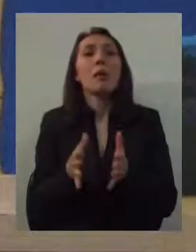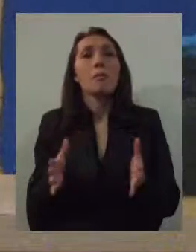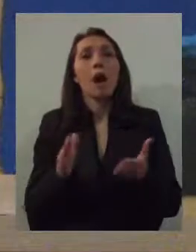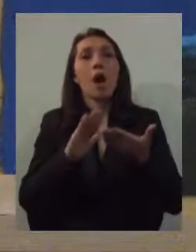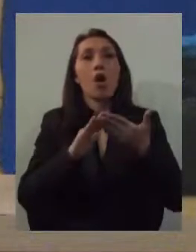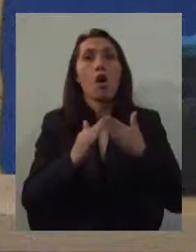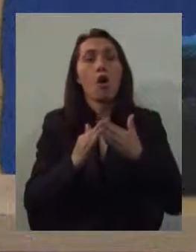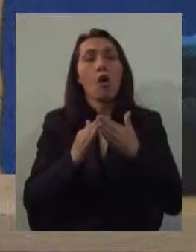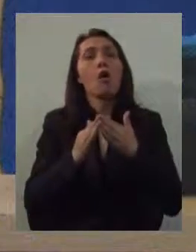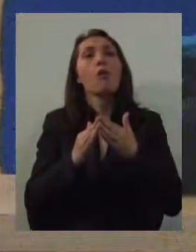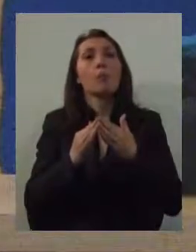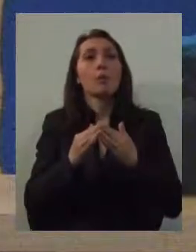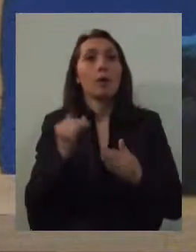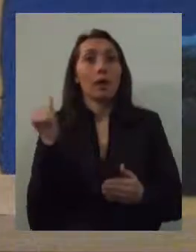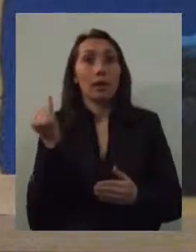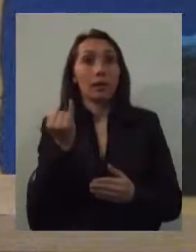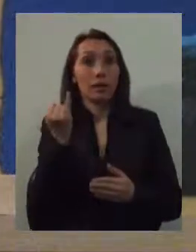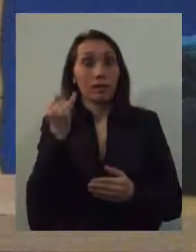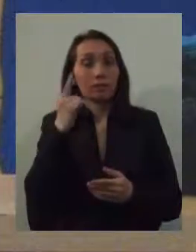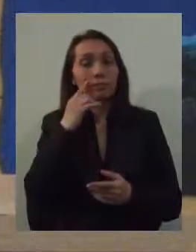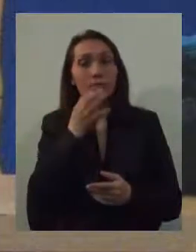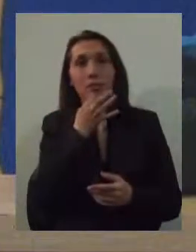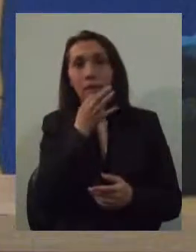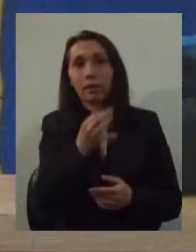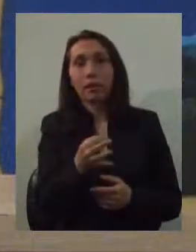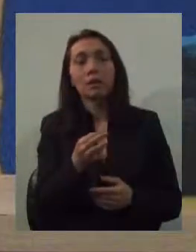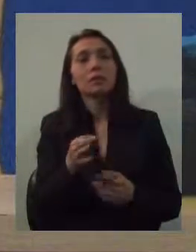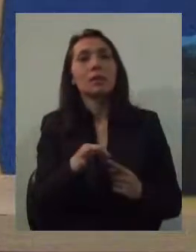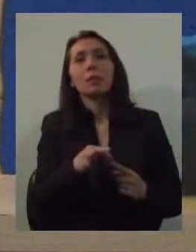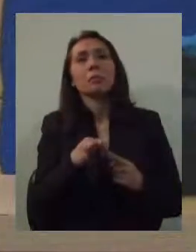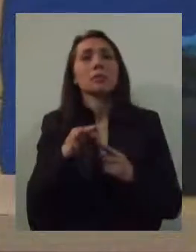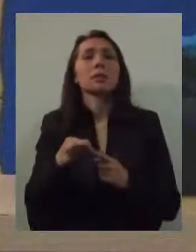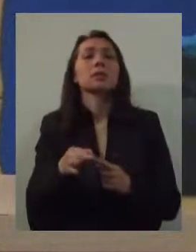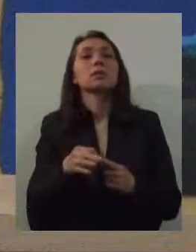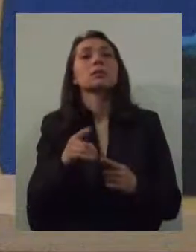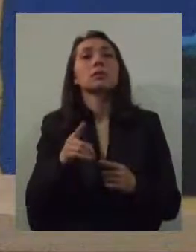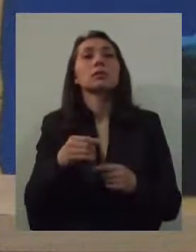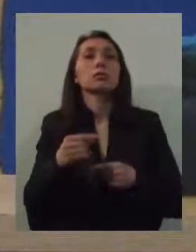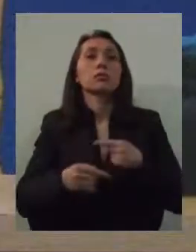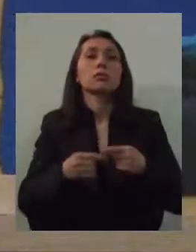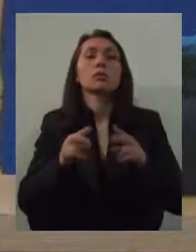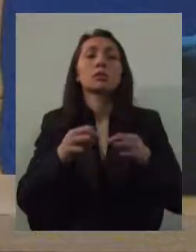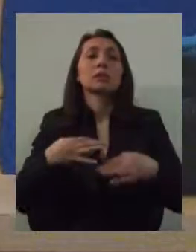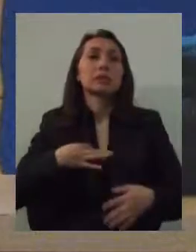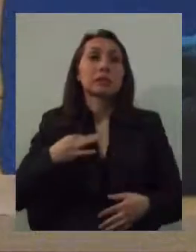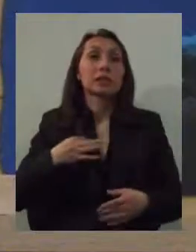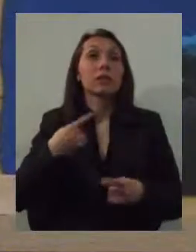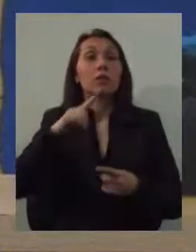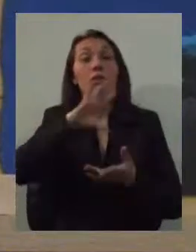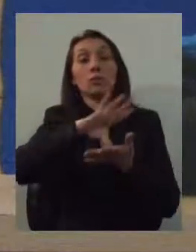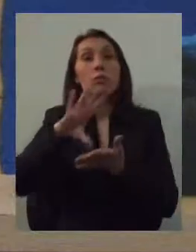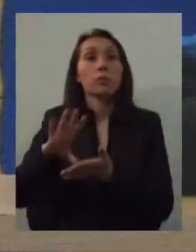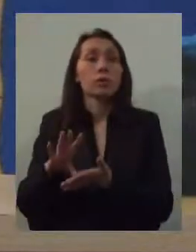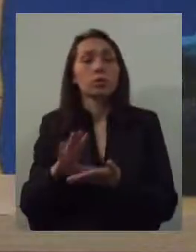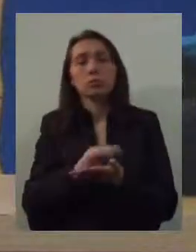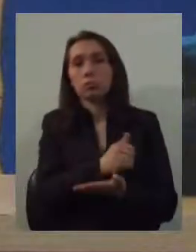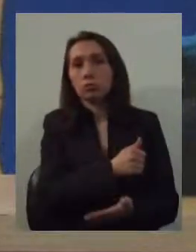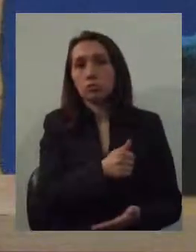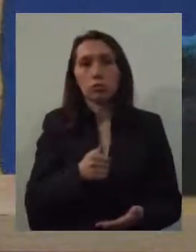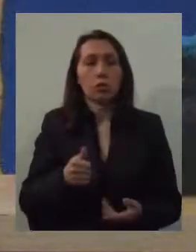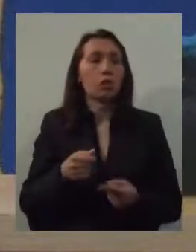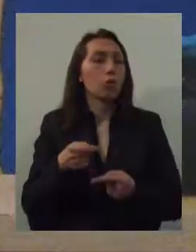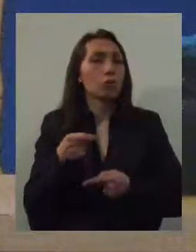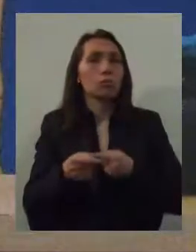comunidad internacional. El caso, estamos hablando de los principios unidroit en materia procesal, civil, transnacional, que va para todo